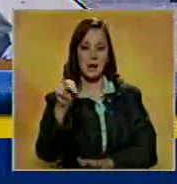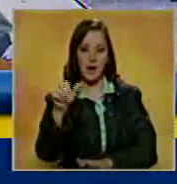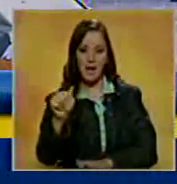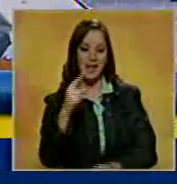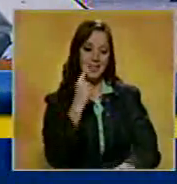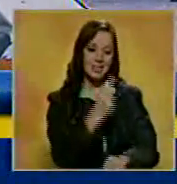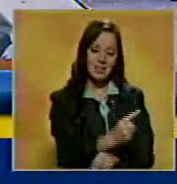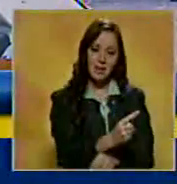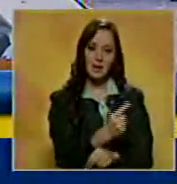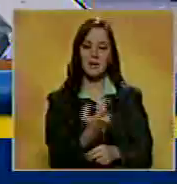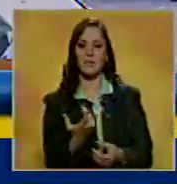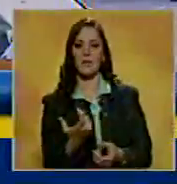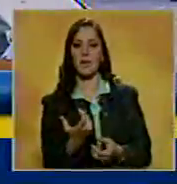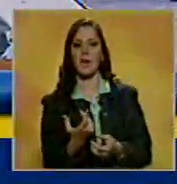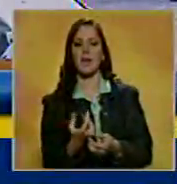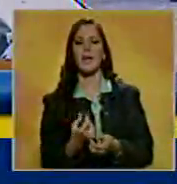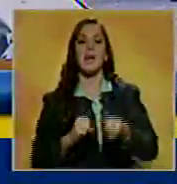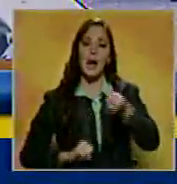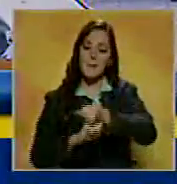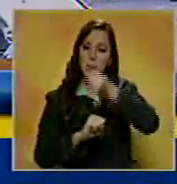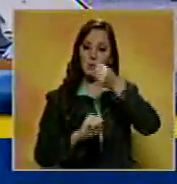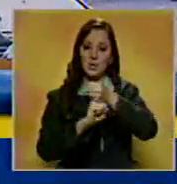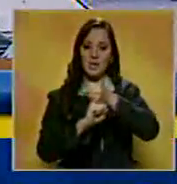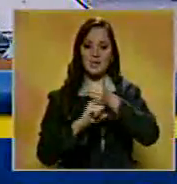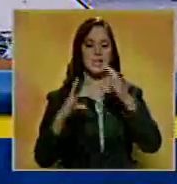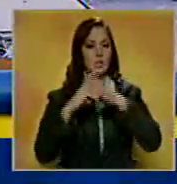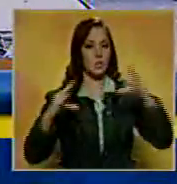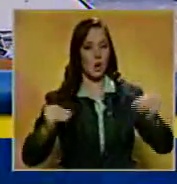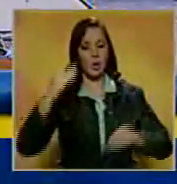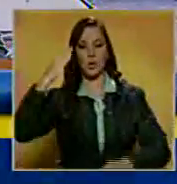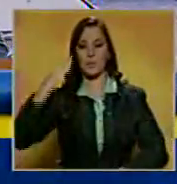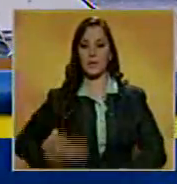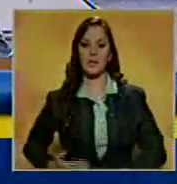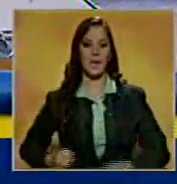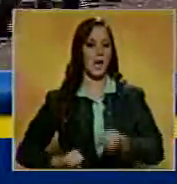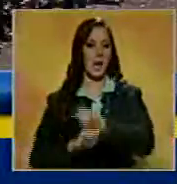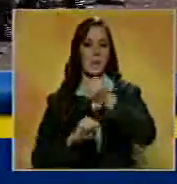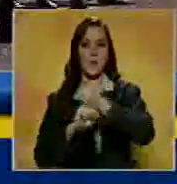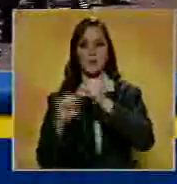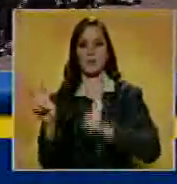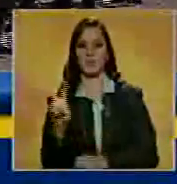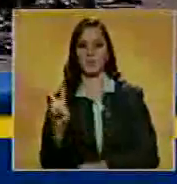respaldada por las armas de la República, por la Fuerza Armada Nacional Bolivariana.